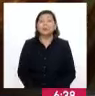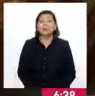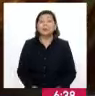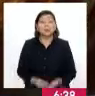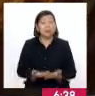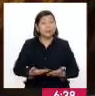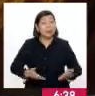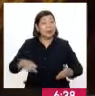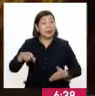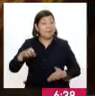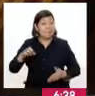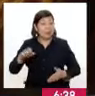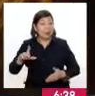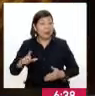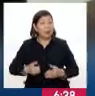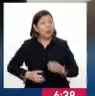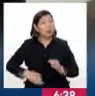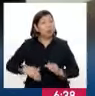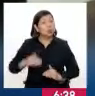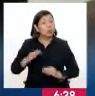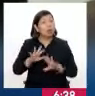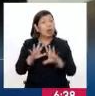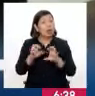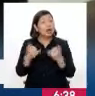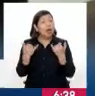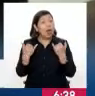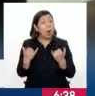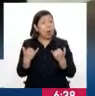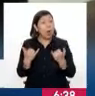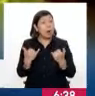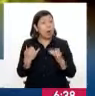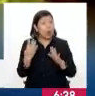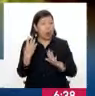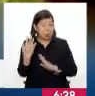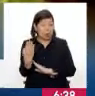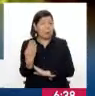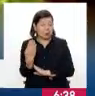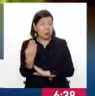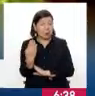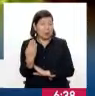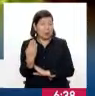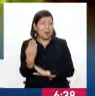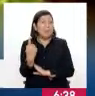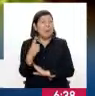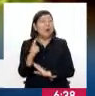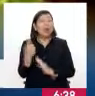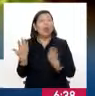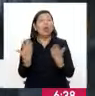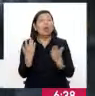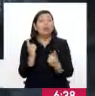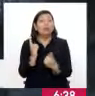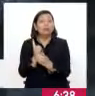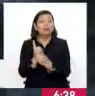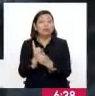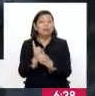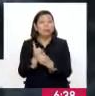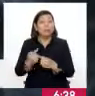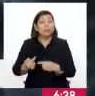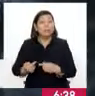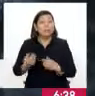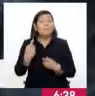La Sala Penal Permanente de la Corte Suprema evaluará hoy, desde las 9 de la mañana, la audiencia donde se verá el recurso de